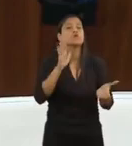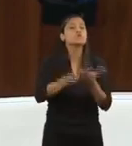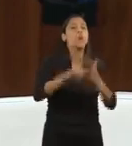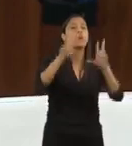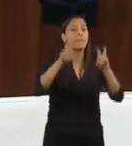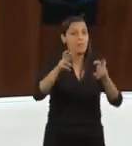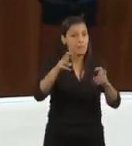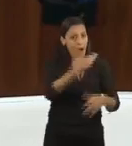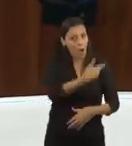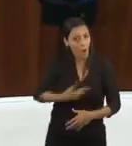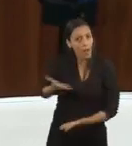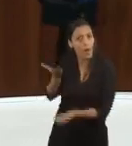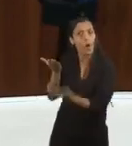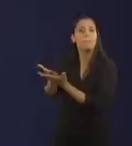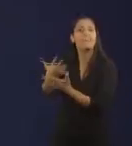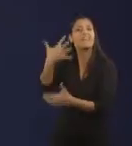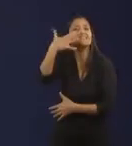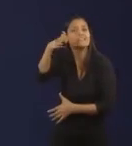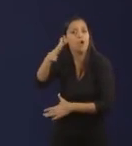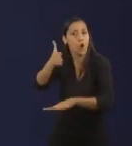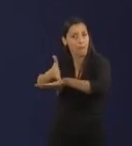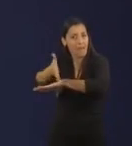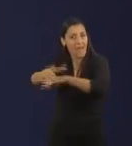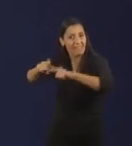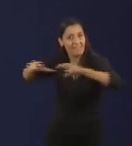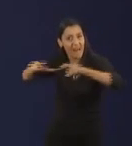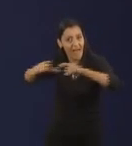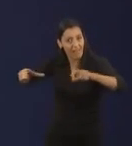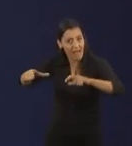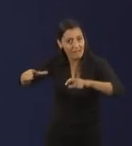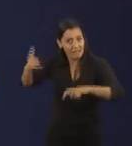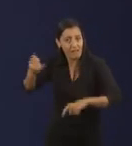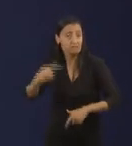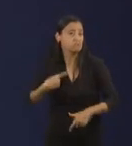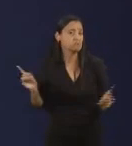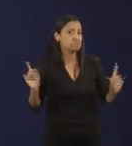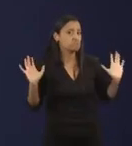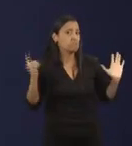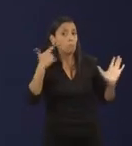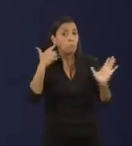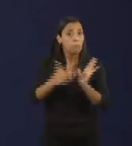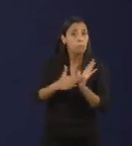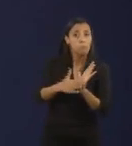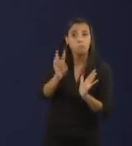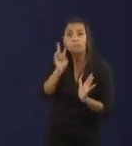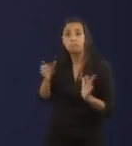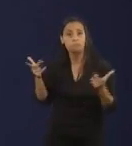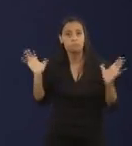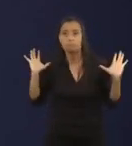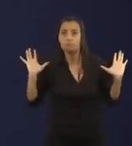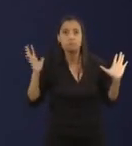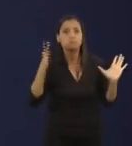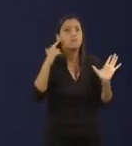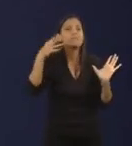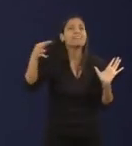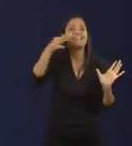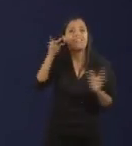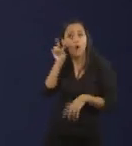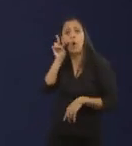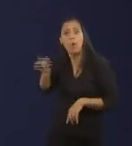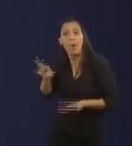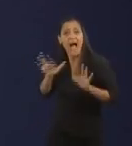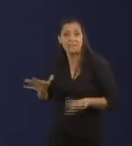5000 entradas Entonces es falso a mí no me consta a m no me consta que eso haya sido haya sido así